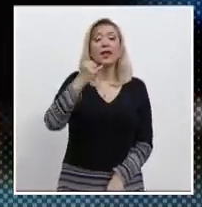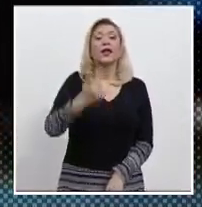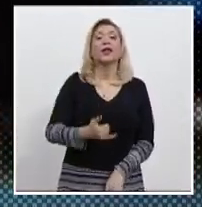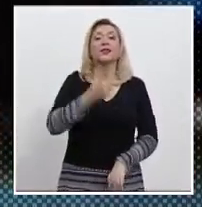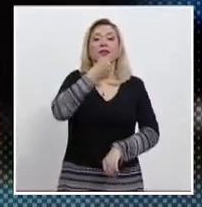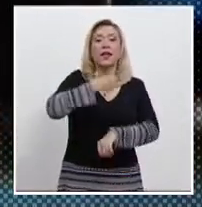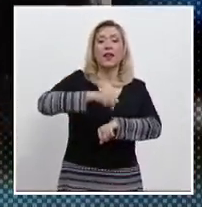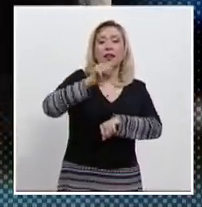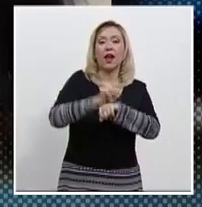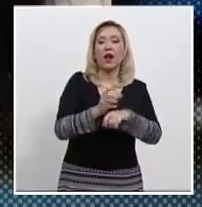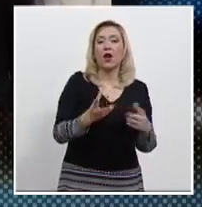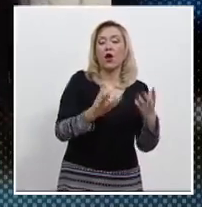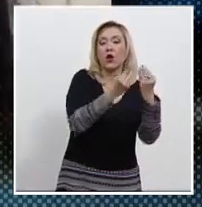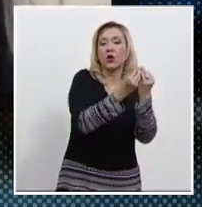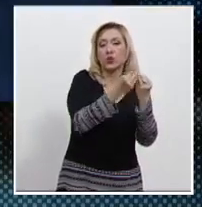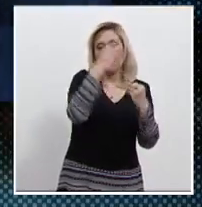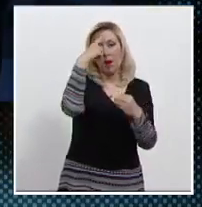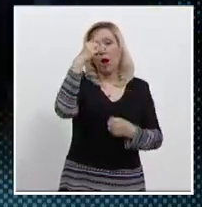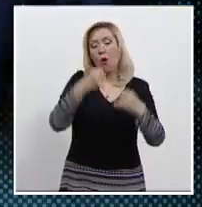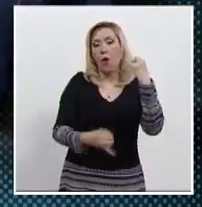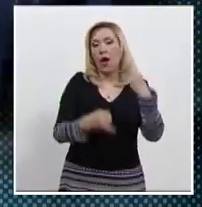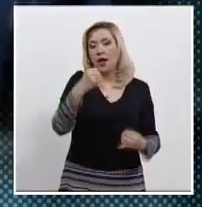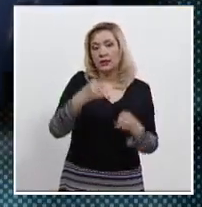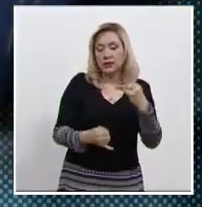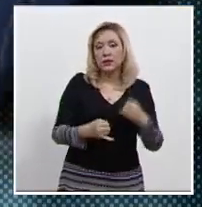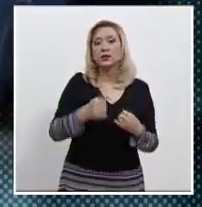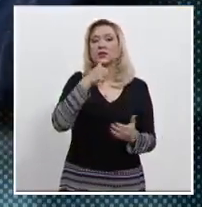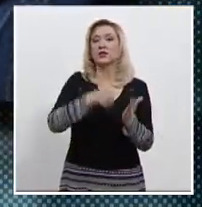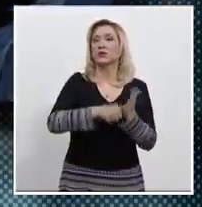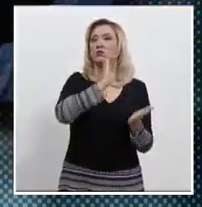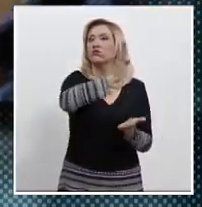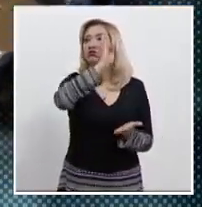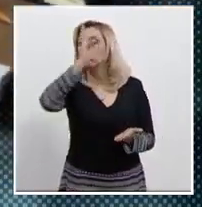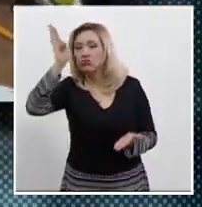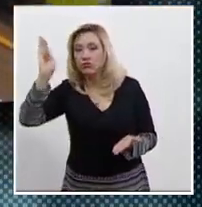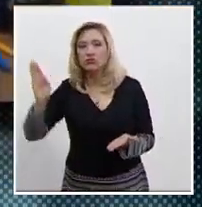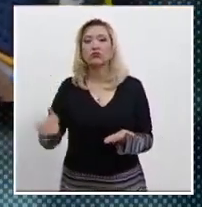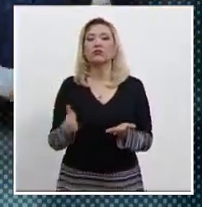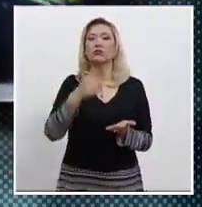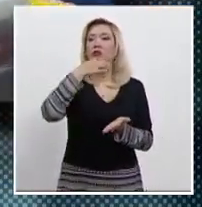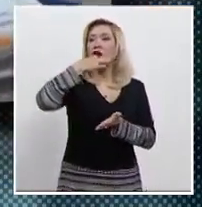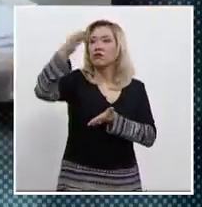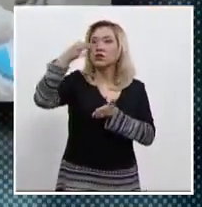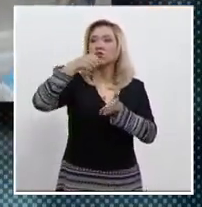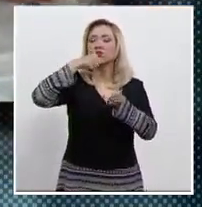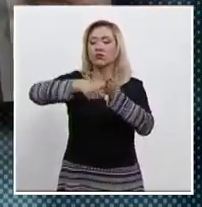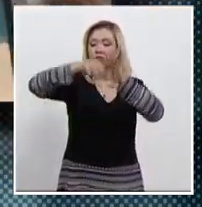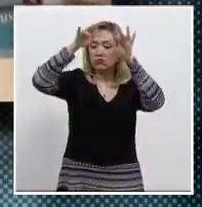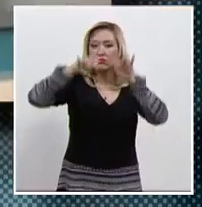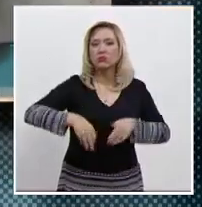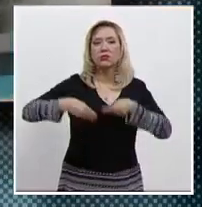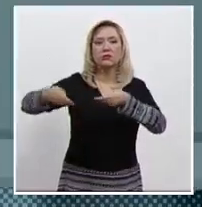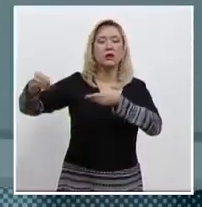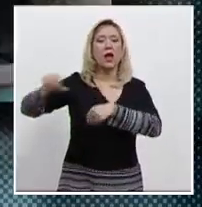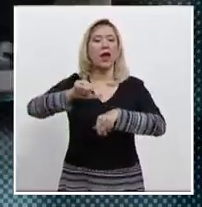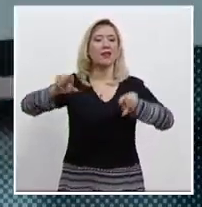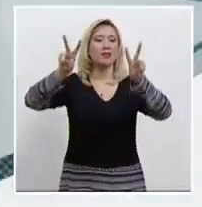secretariado instructor, proyectista, de actuaría y de notificación del juzgado especializado en materia